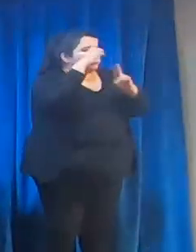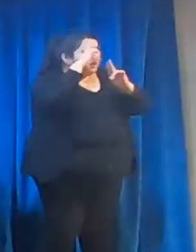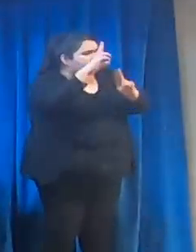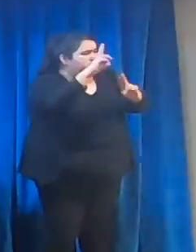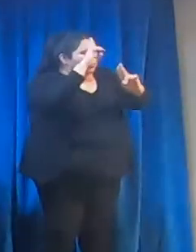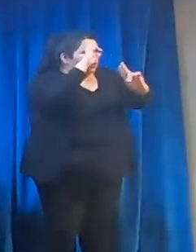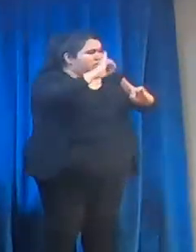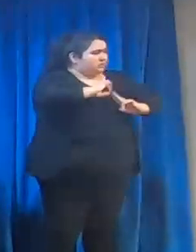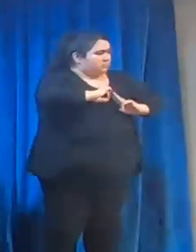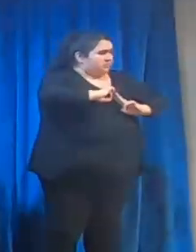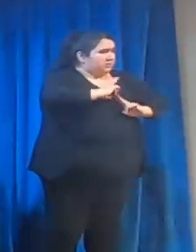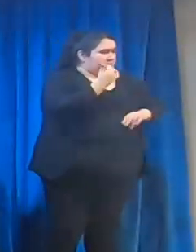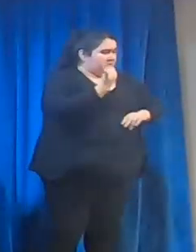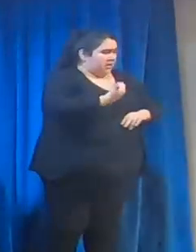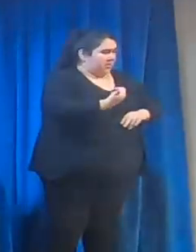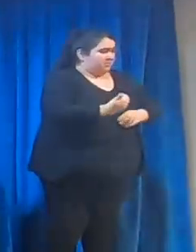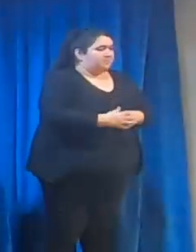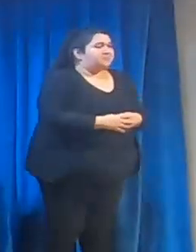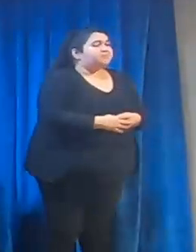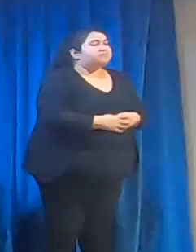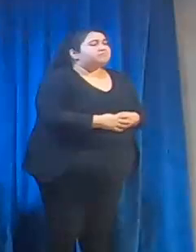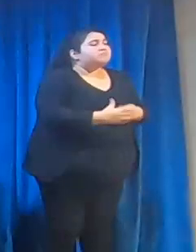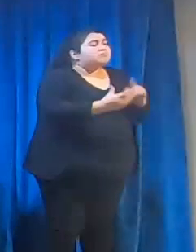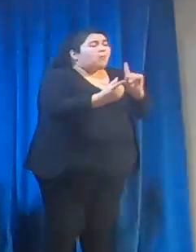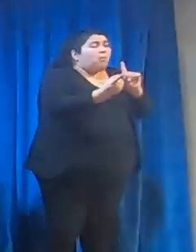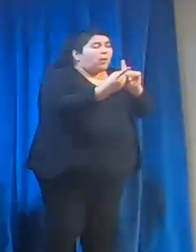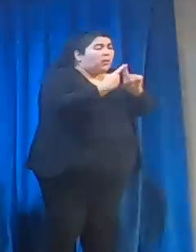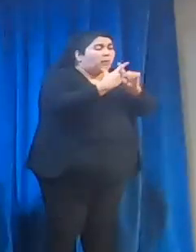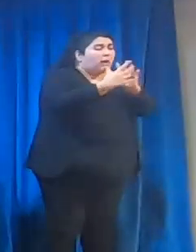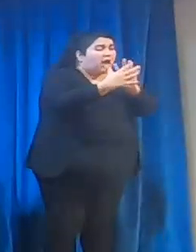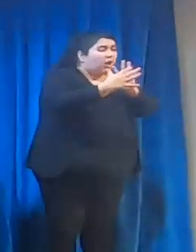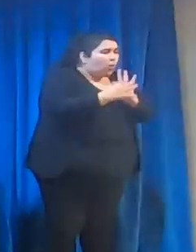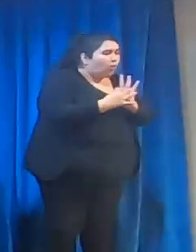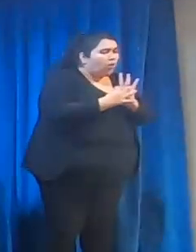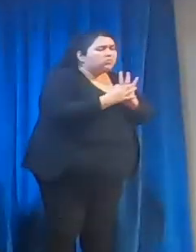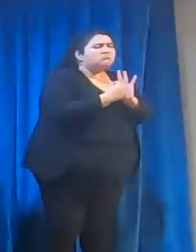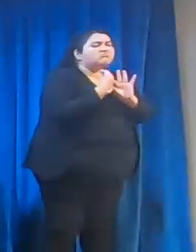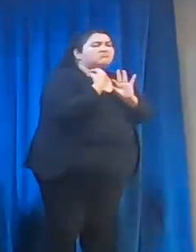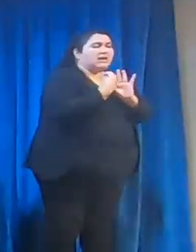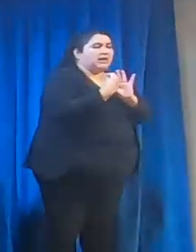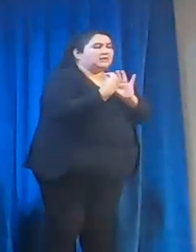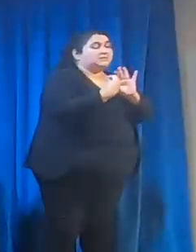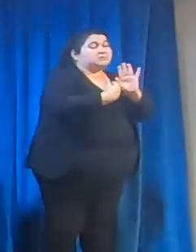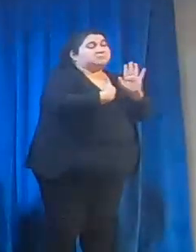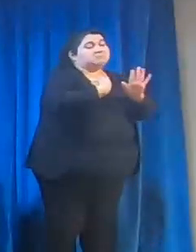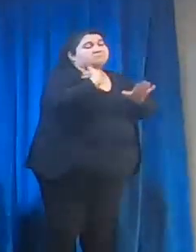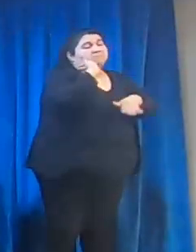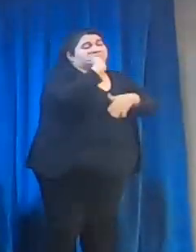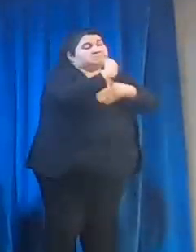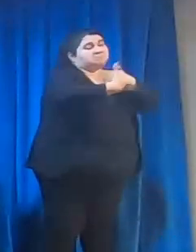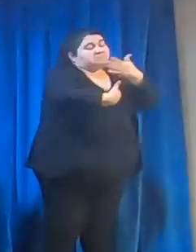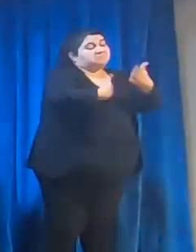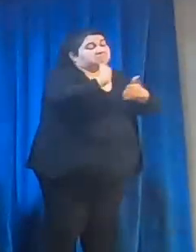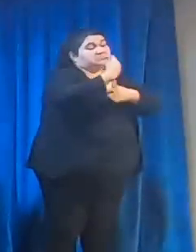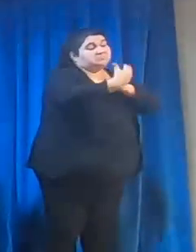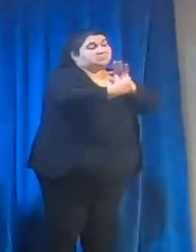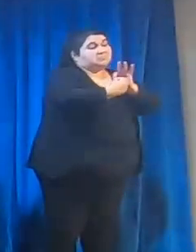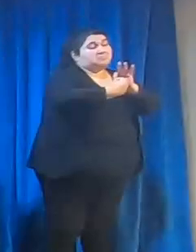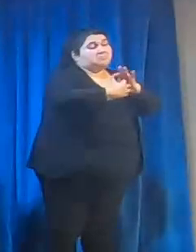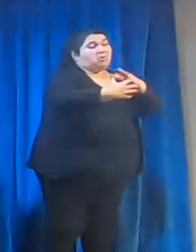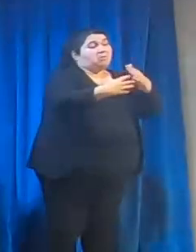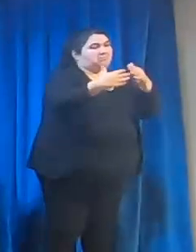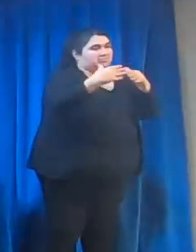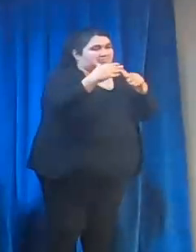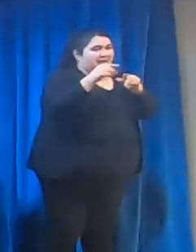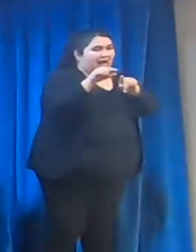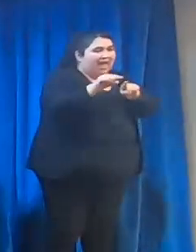mutuo. Se trata de un vínculo que entienden que se despliega en el tiempo, ¿sí? Y que se desarrolla en el marco